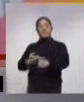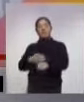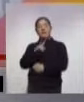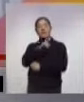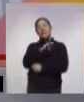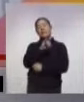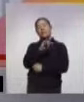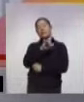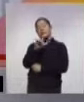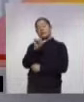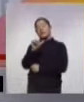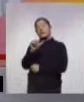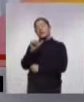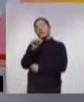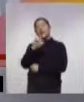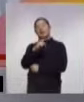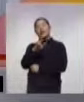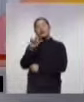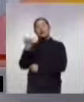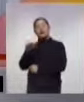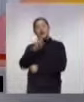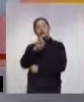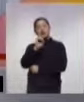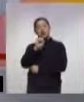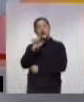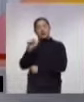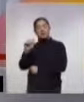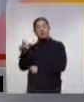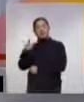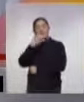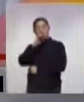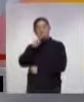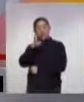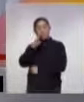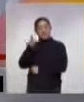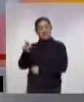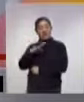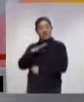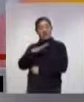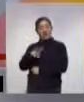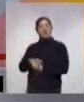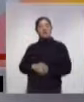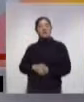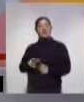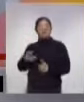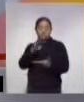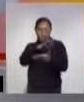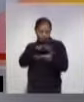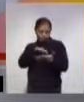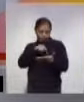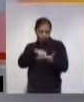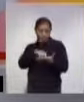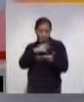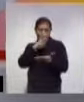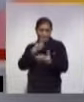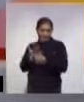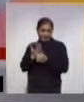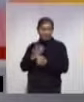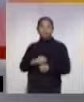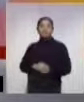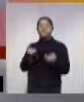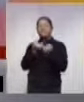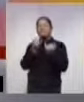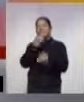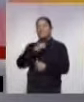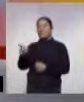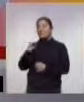Villagrán Rosas, que está de fiesta, están celebrando un aniversario. es lo que nos dicen. Y también nos comentan que